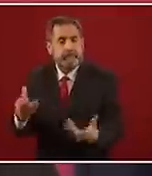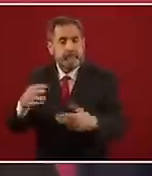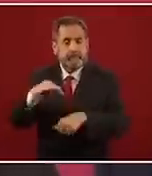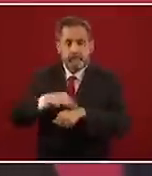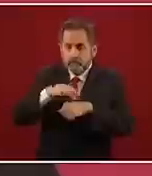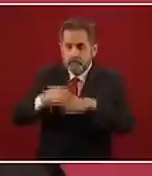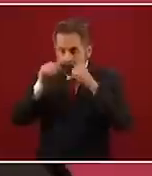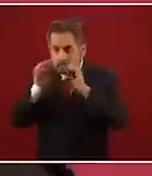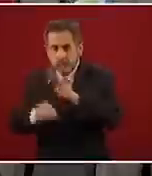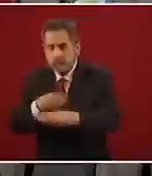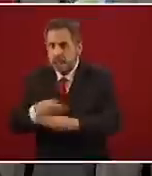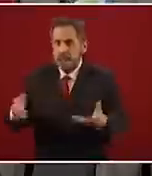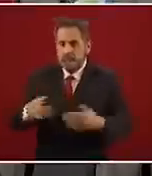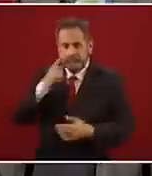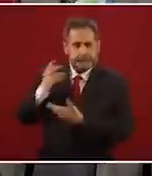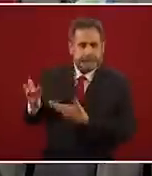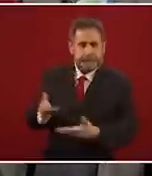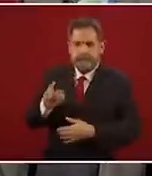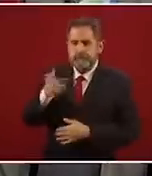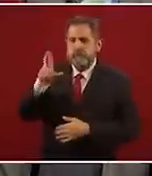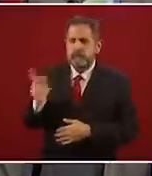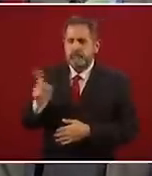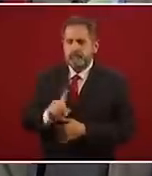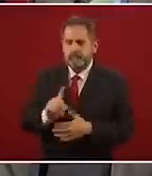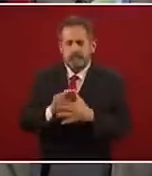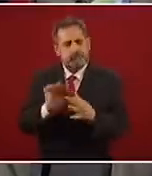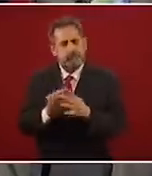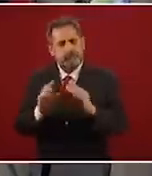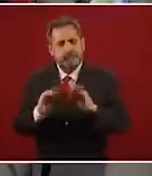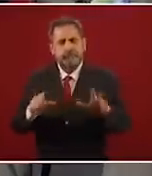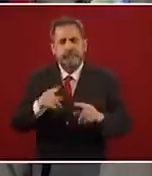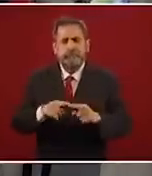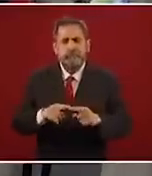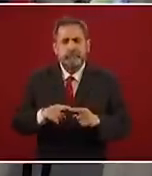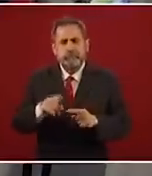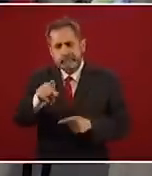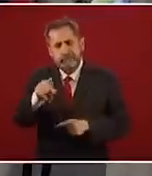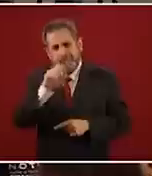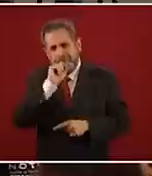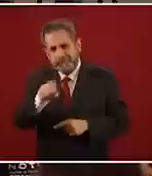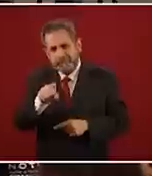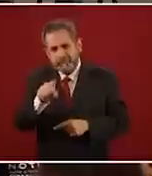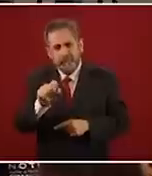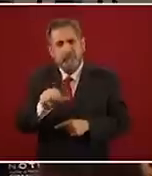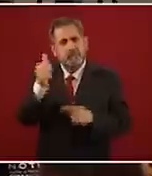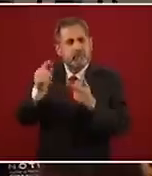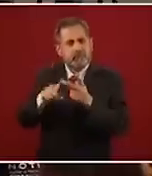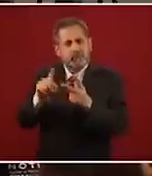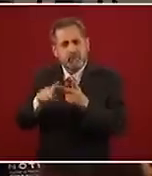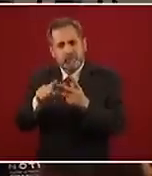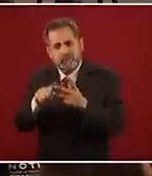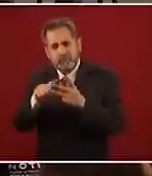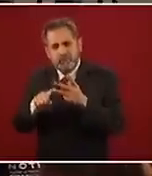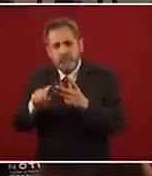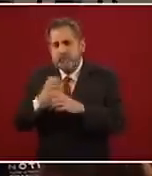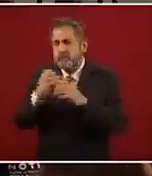en medicamentos. Entonces, que el doctor nos explique sobre esto. Y yo tengo también que comentarles dos